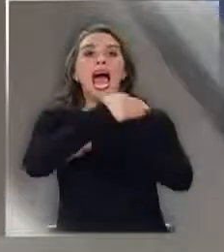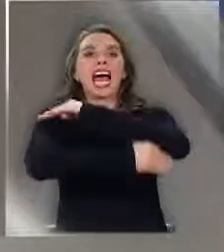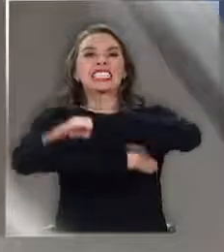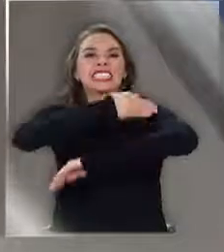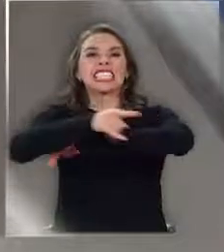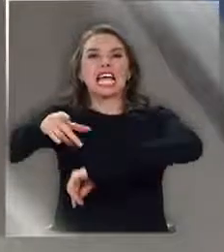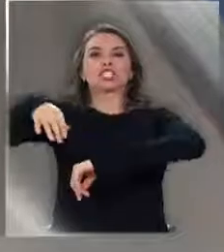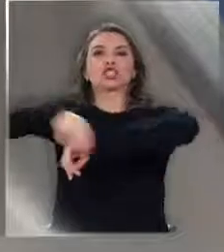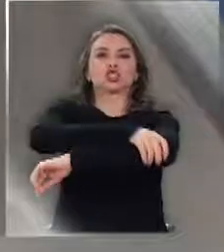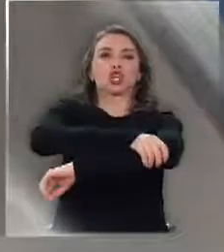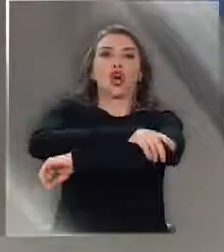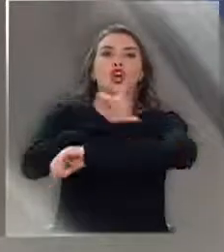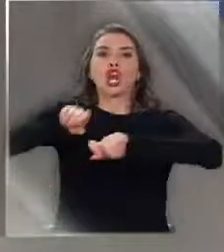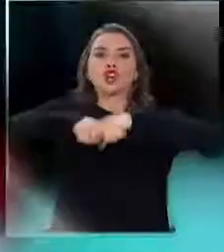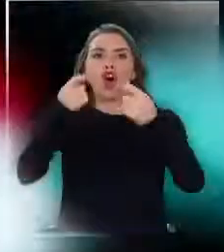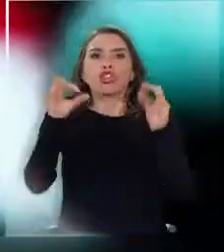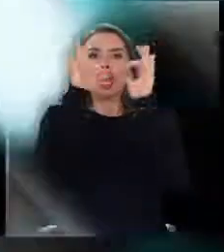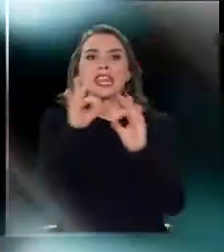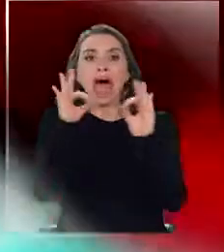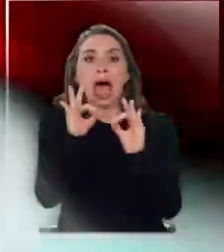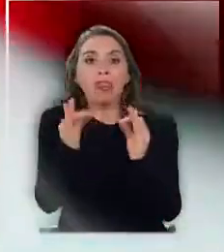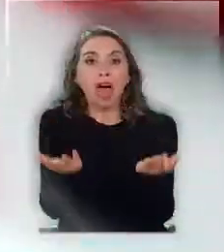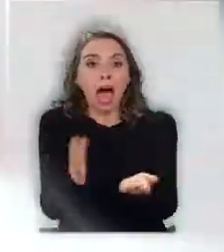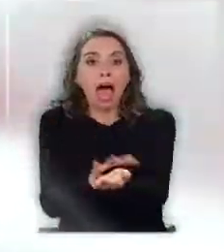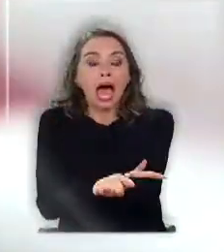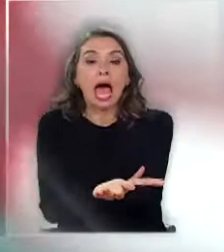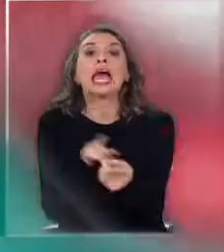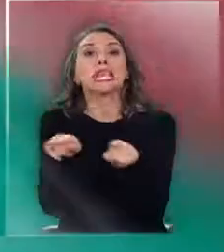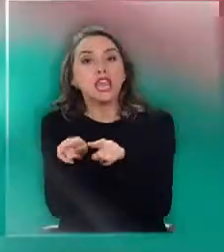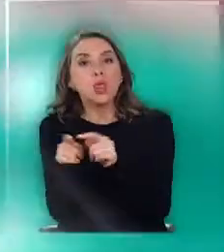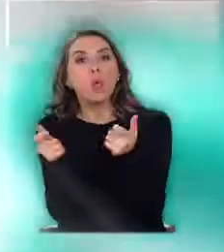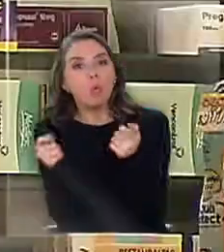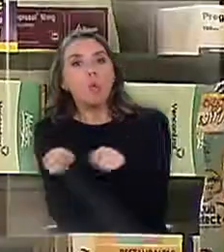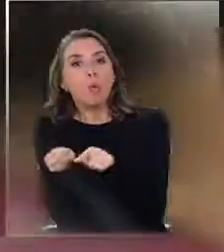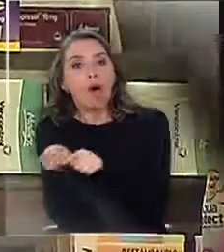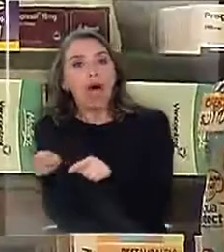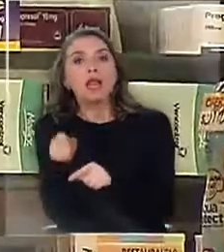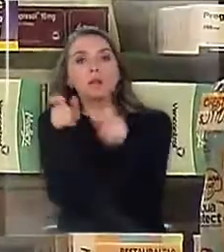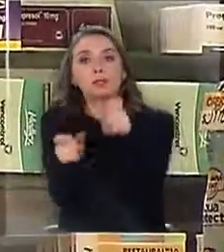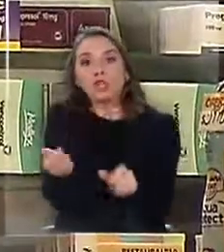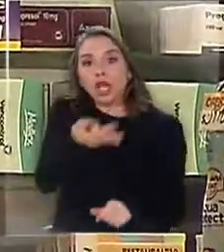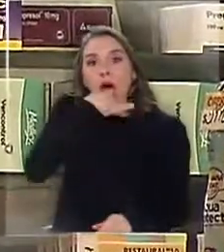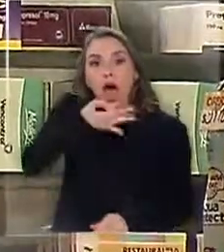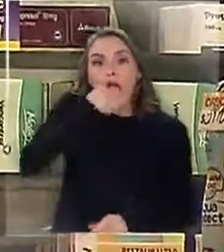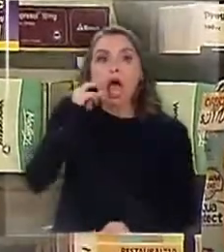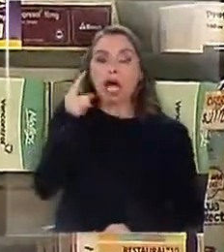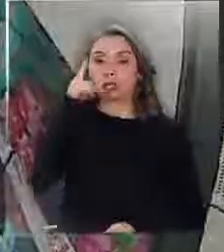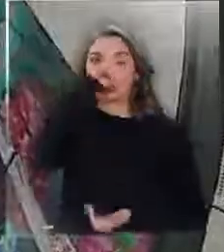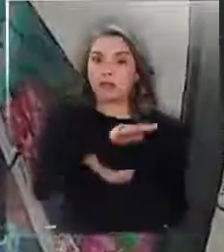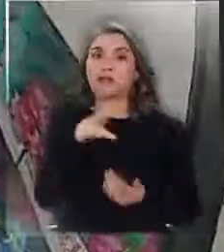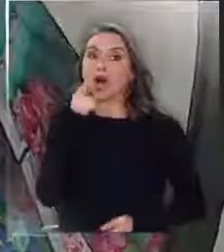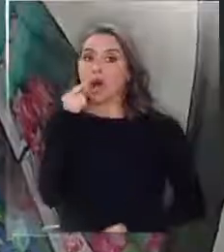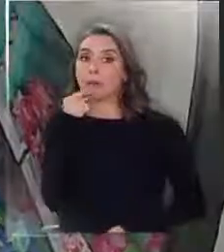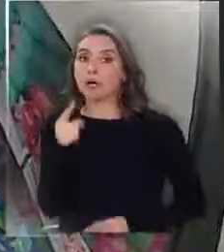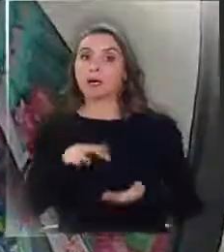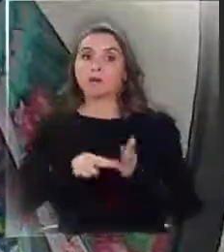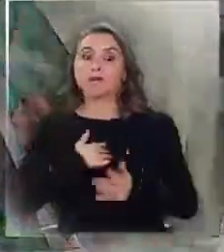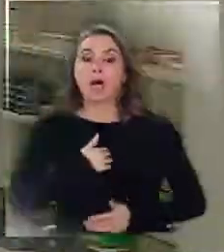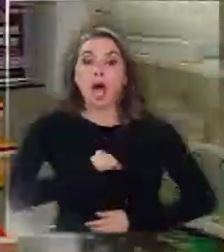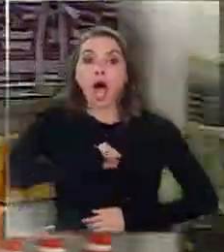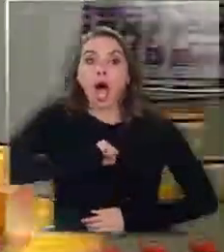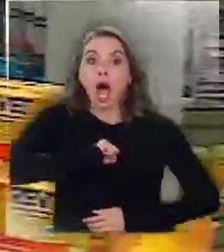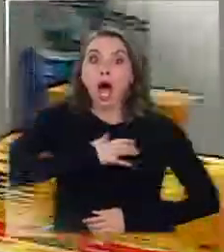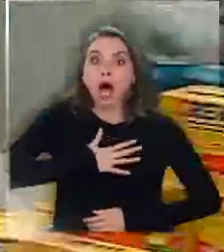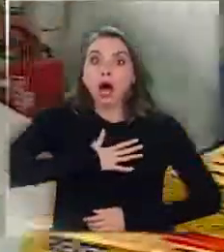roto. Así definen los especialistas a esta tendencia que para algunos significó más de una complicación. Traía problemas de taquicardia, traía